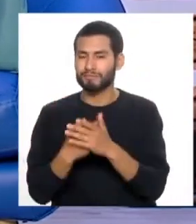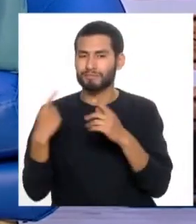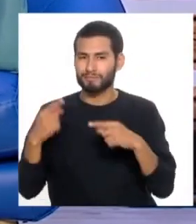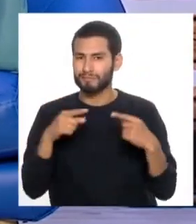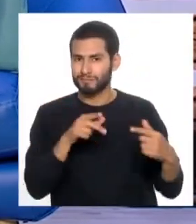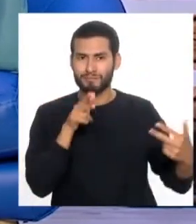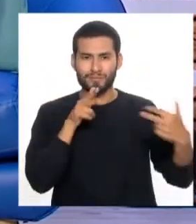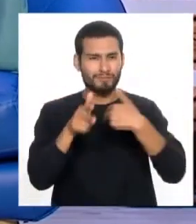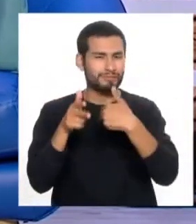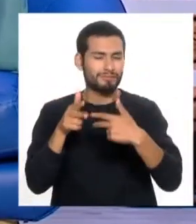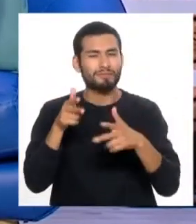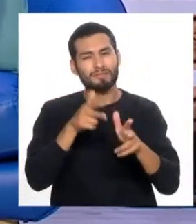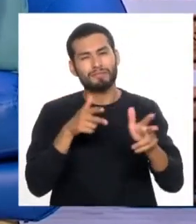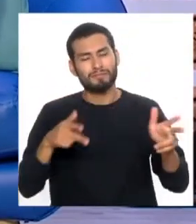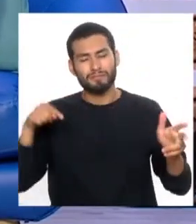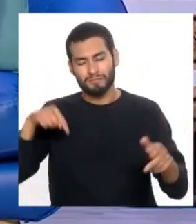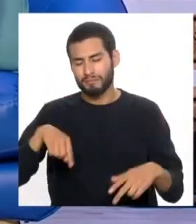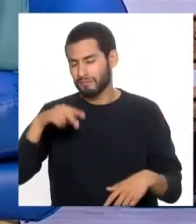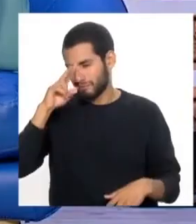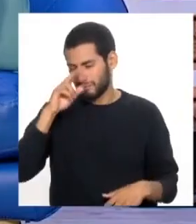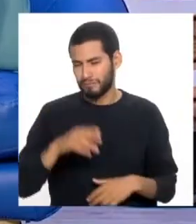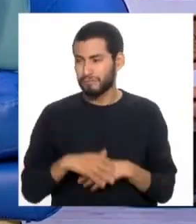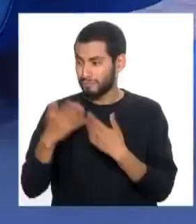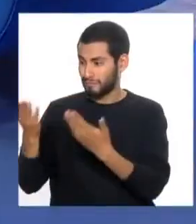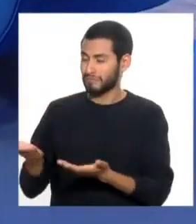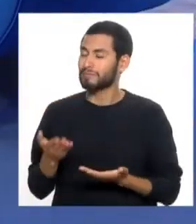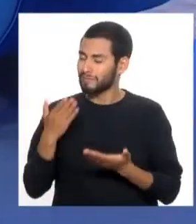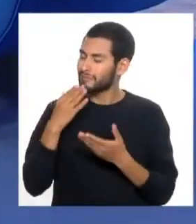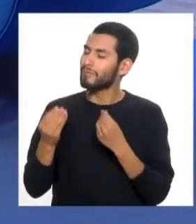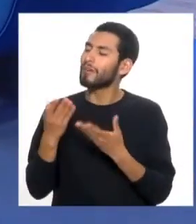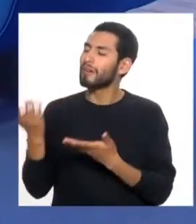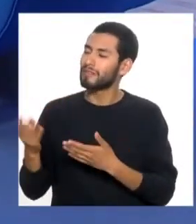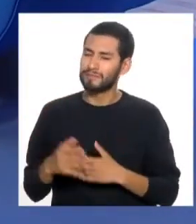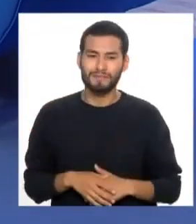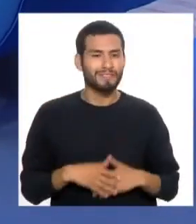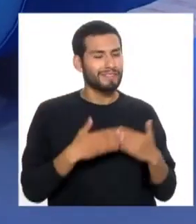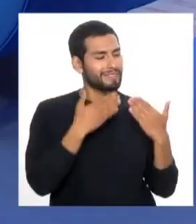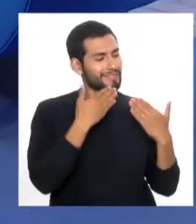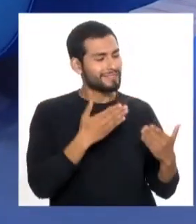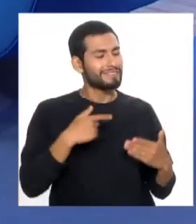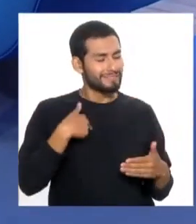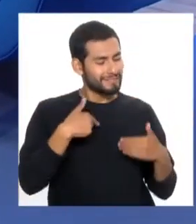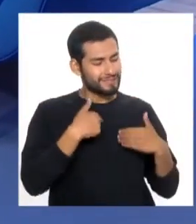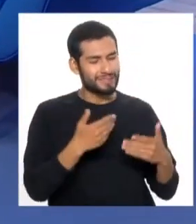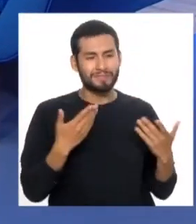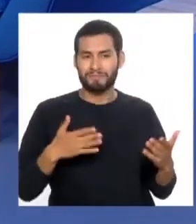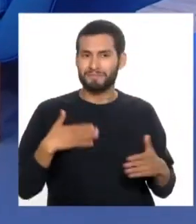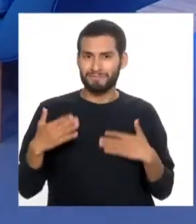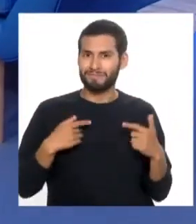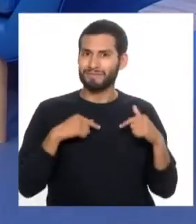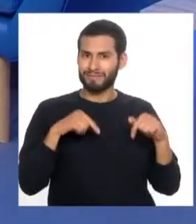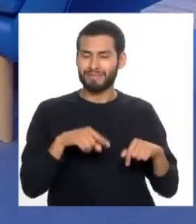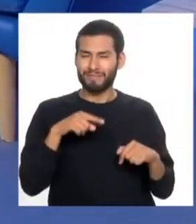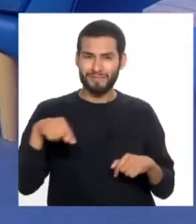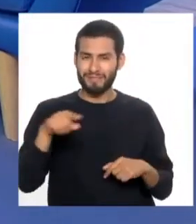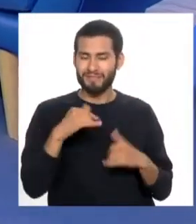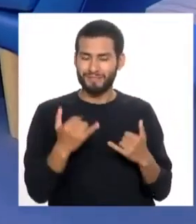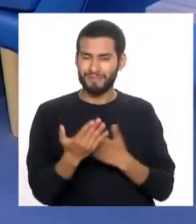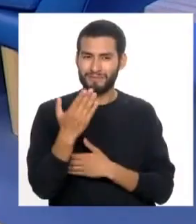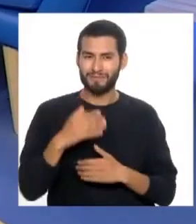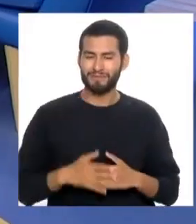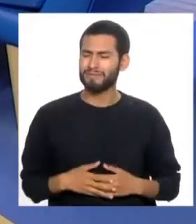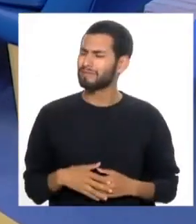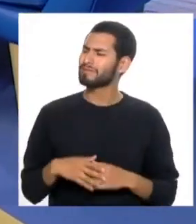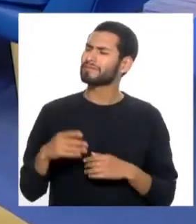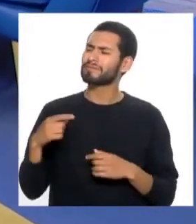con nuestro tráfico acá en el Perú. Patricia, bienvenida, ¿cómo estás? Muchas gracias, muy bien, gracias por la invitación, encantada de estar con ustedes esta mañana.